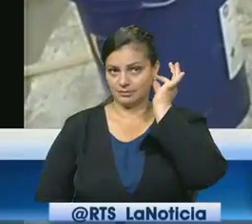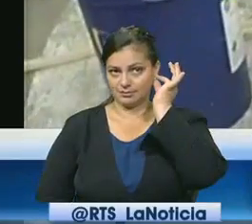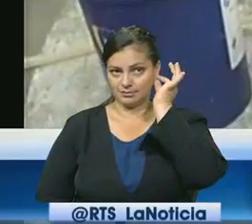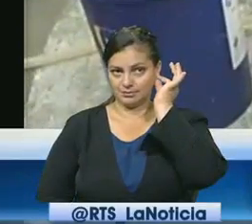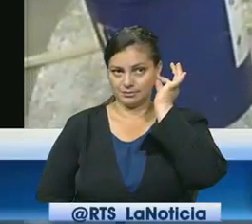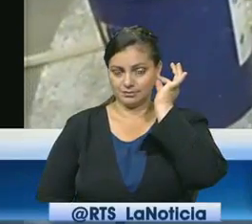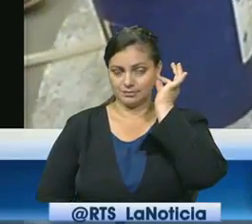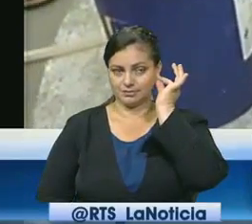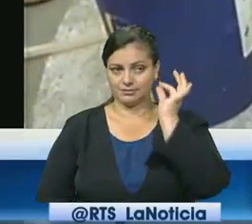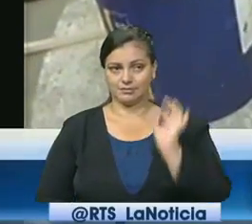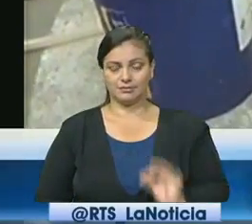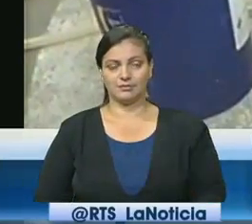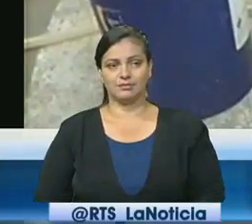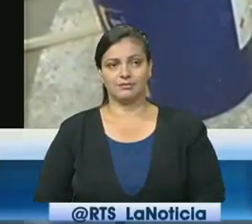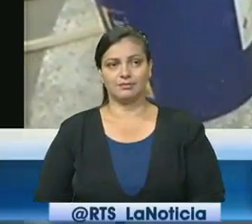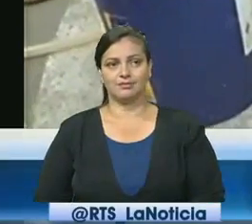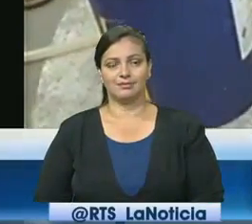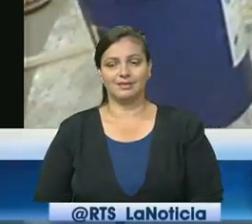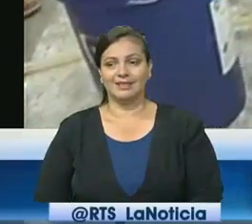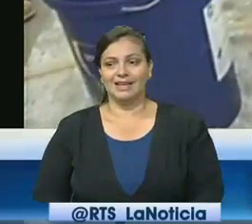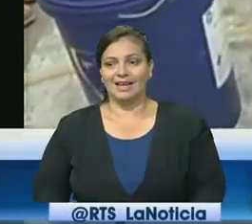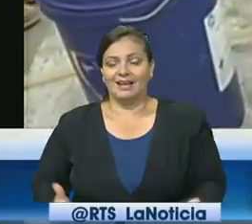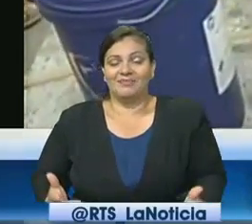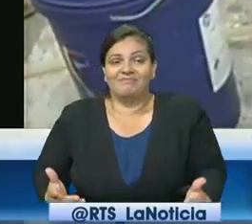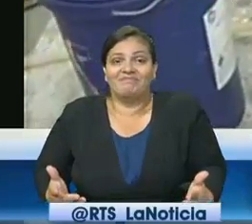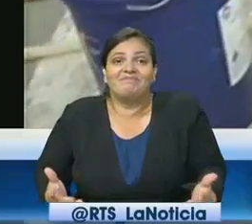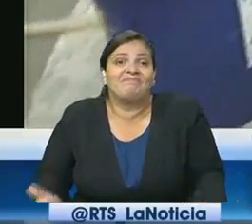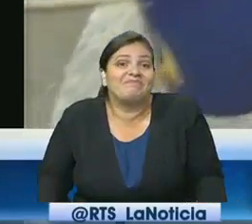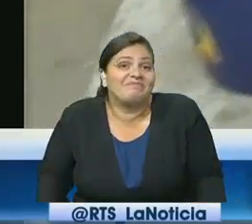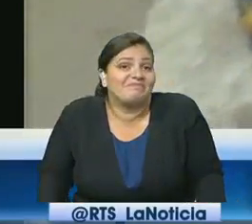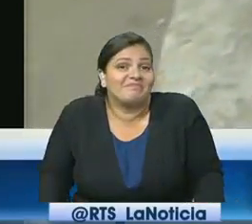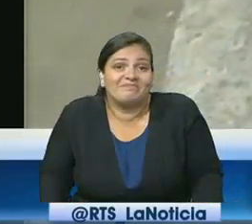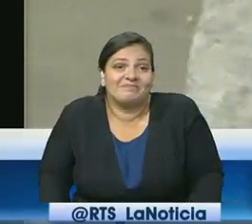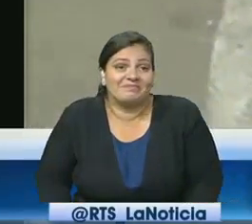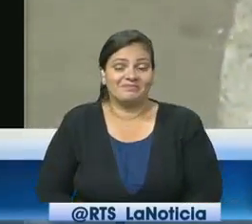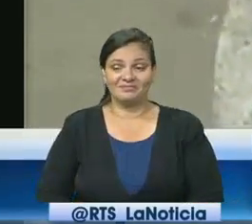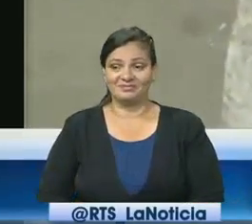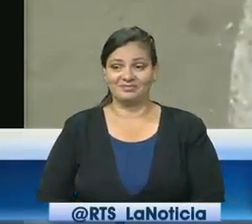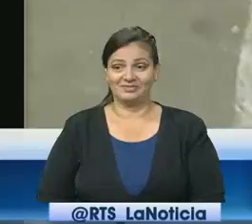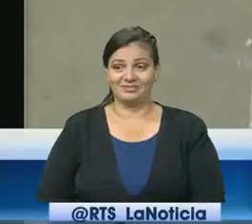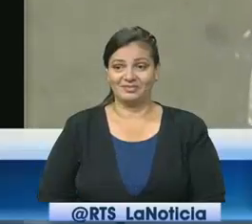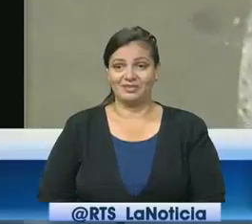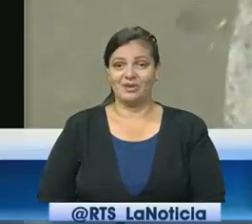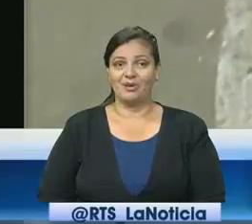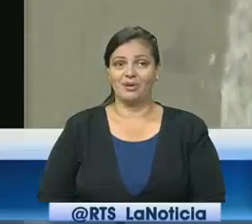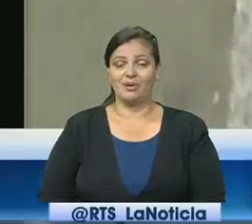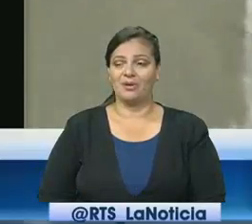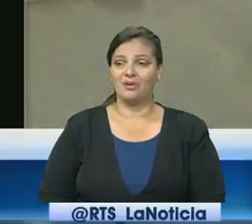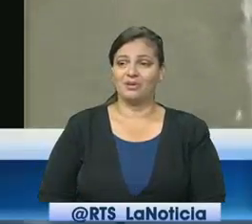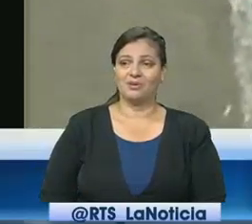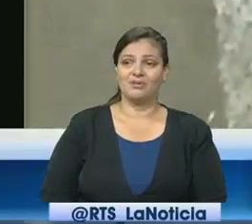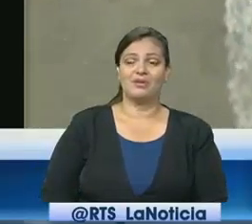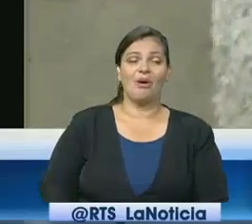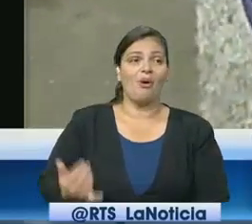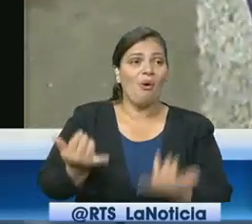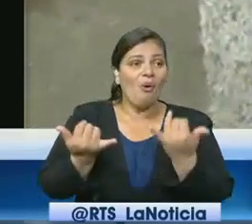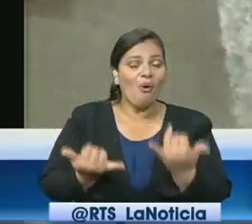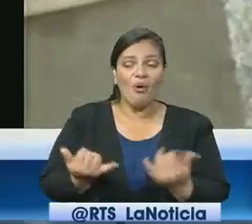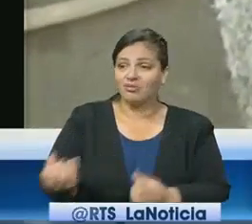¿Usted ya llenó también los tachos? Nada, no tenemos, no sé dónde salió, recién en medio me enteré por ella que iban a